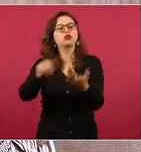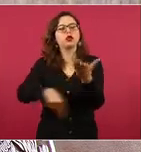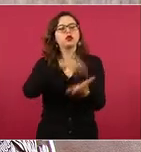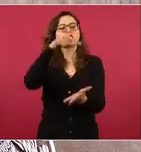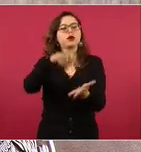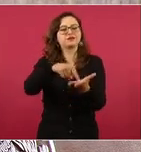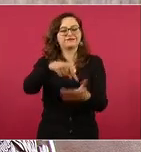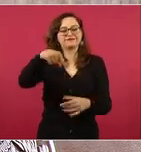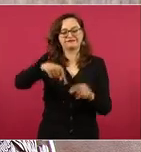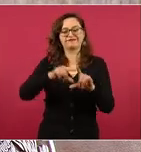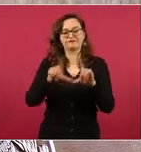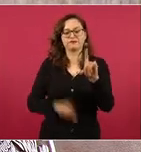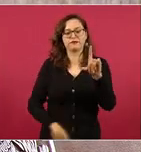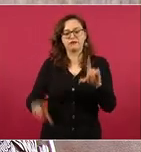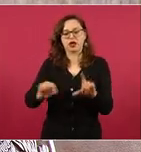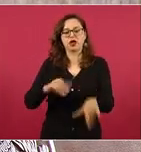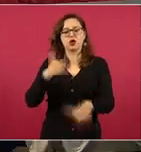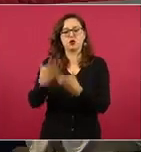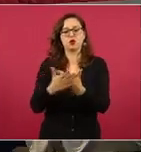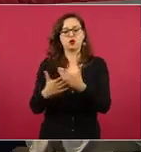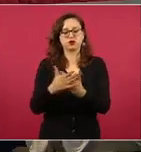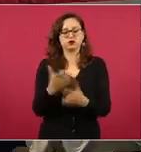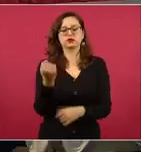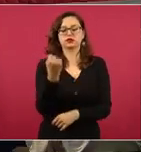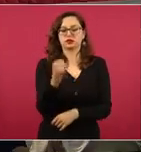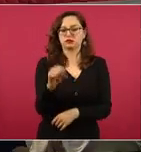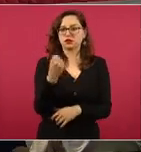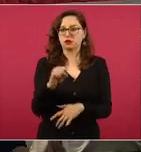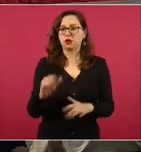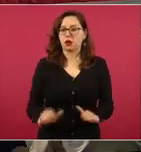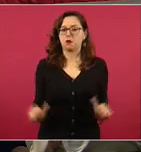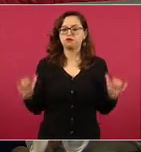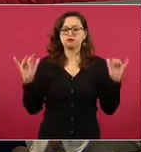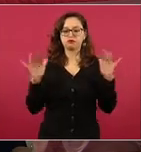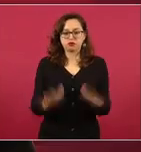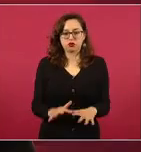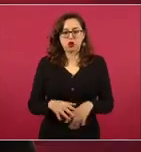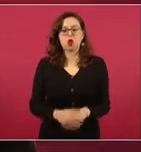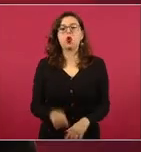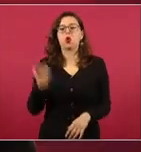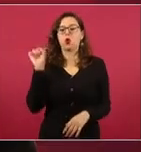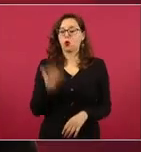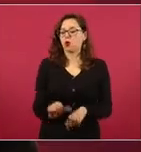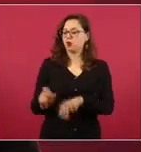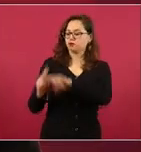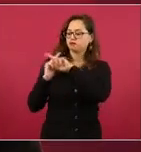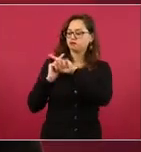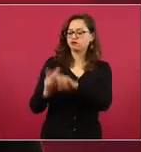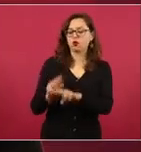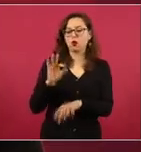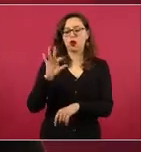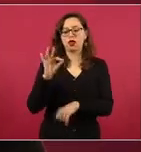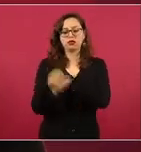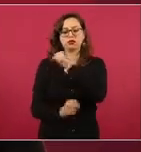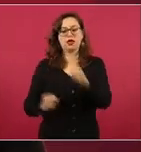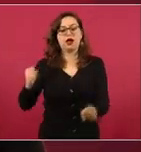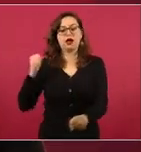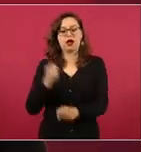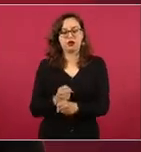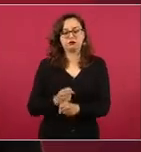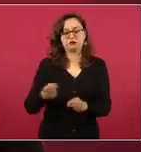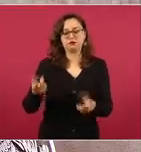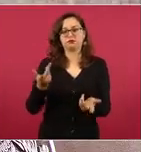diálogo así, en septiembre en nuestro país. El día de hoy se cumplen justamente 40 años. Y si me permite,